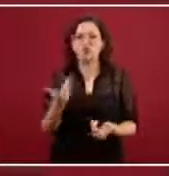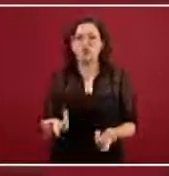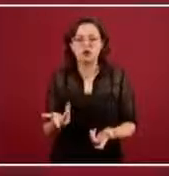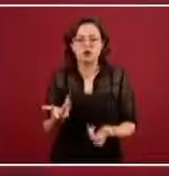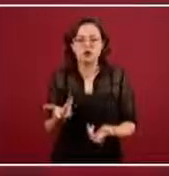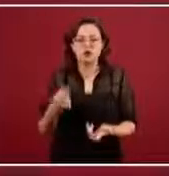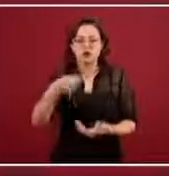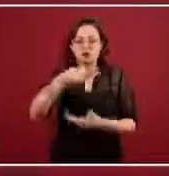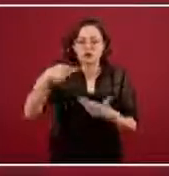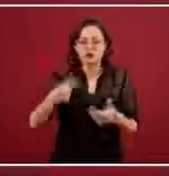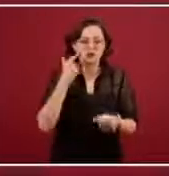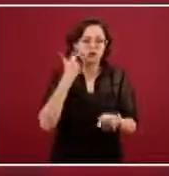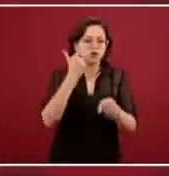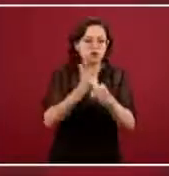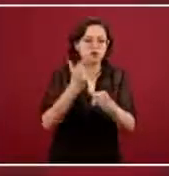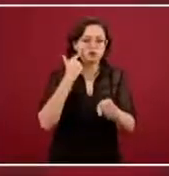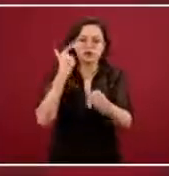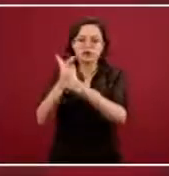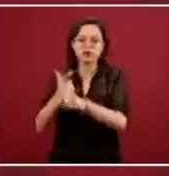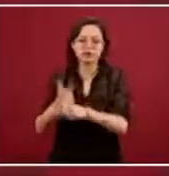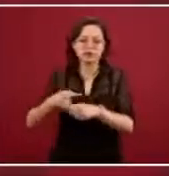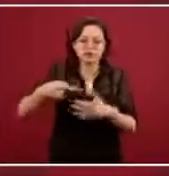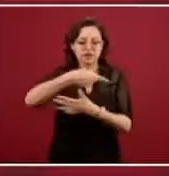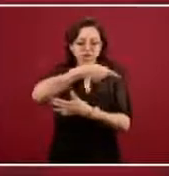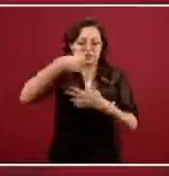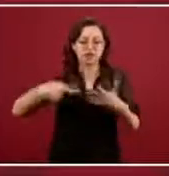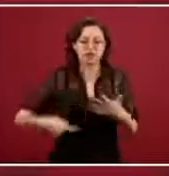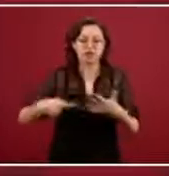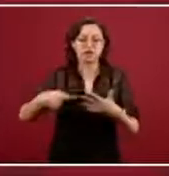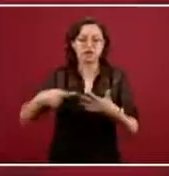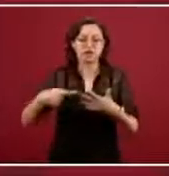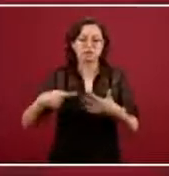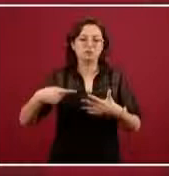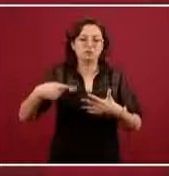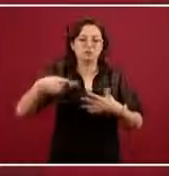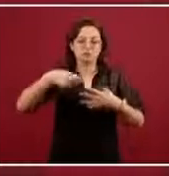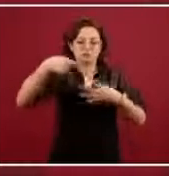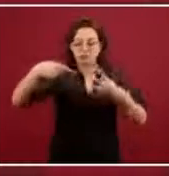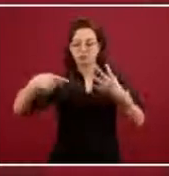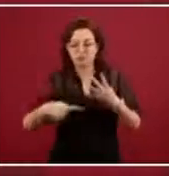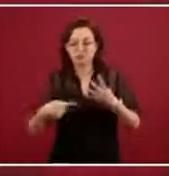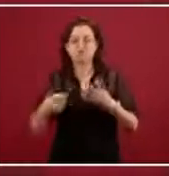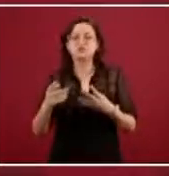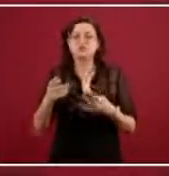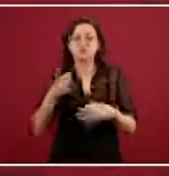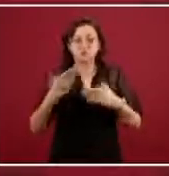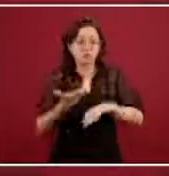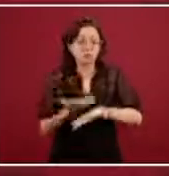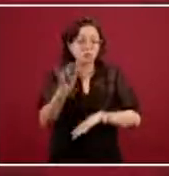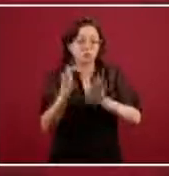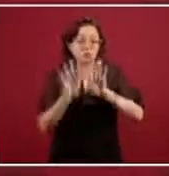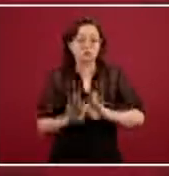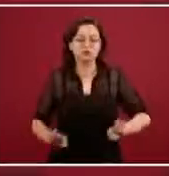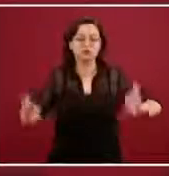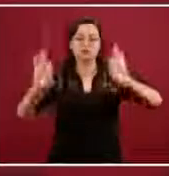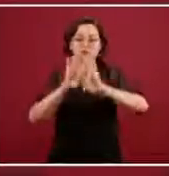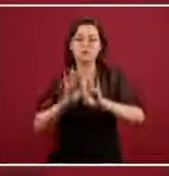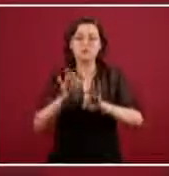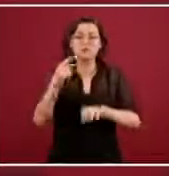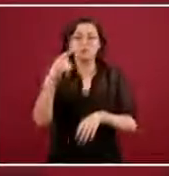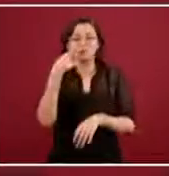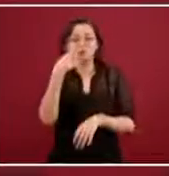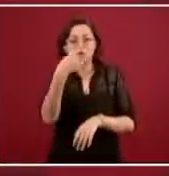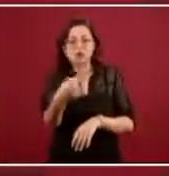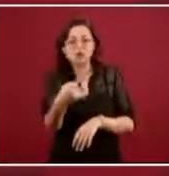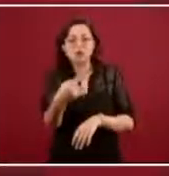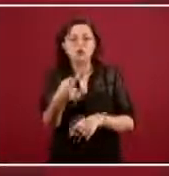la identificación de prioridades. En lo que usted relata, que por eso me parece muy importante, estamos visualizando